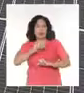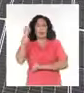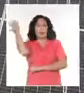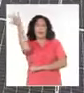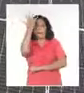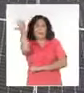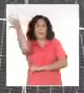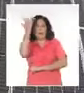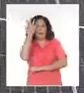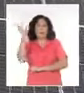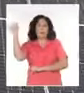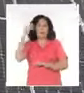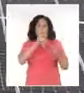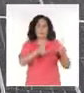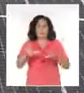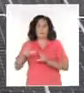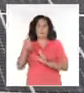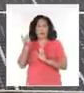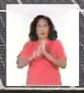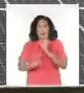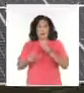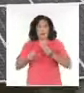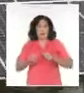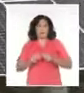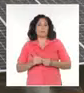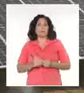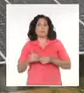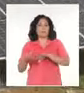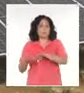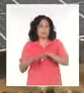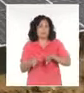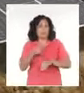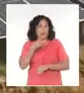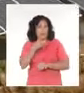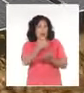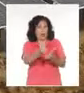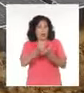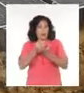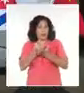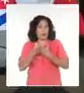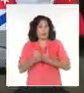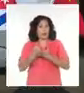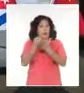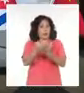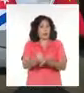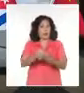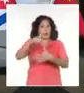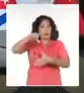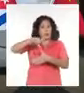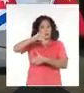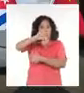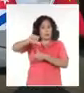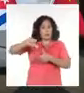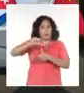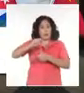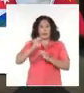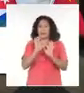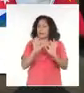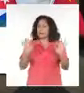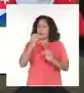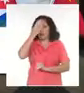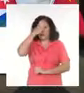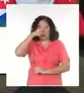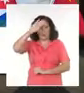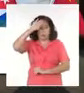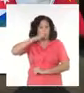y fuentes renovables de energía. Hablando sobre la cooperación entre China y América Latina y el Caribe, hablo de